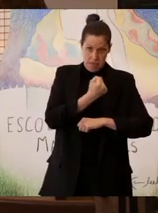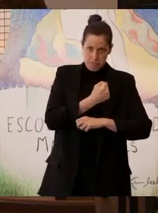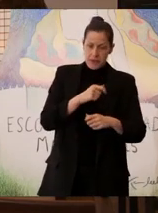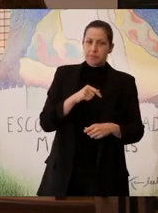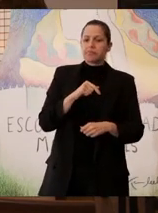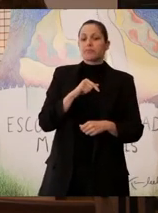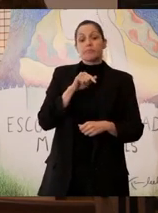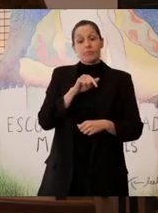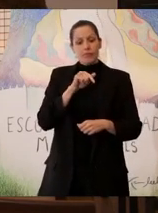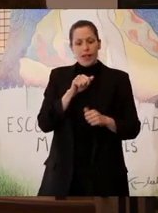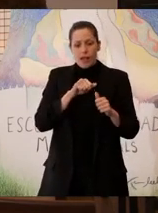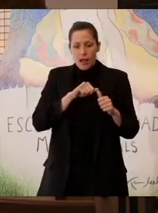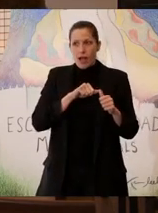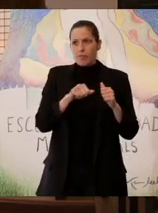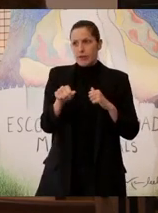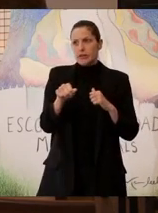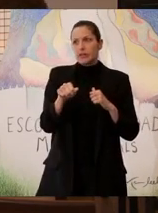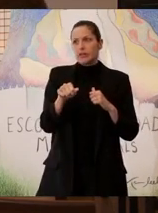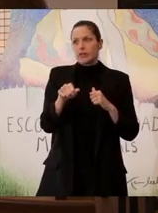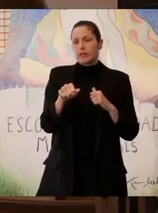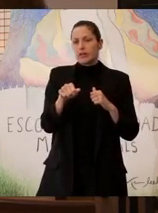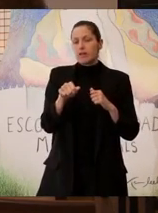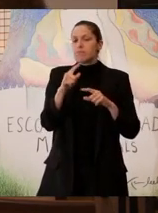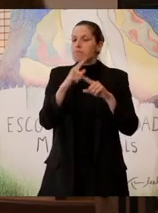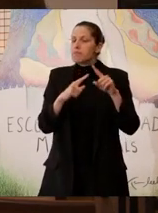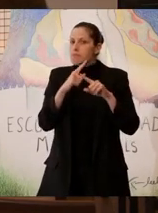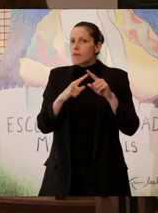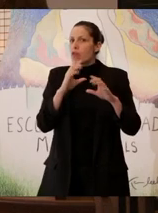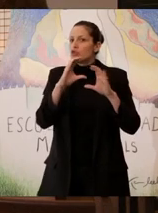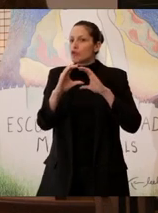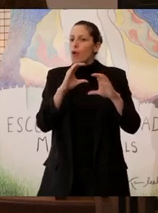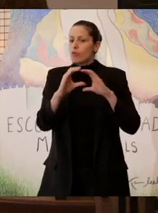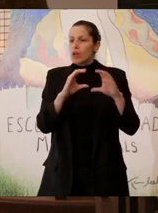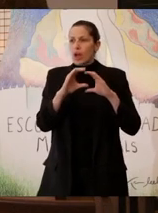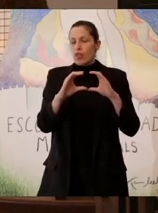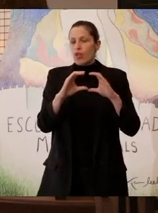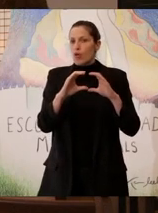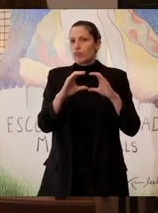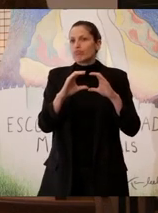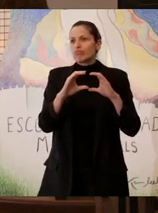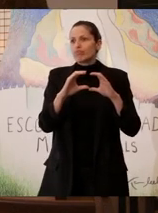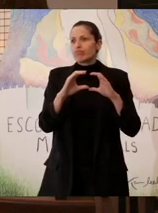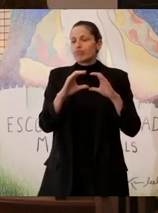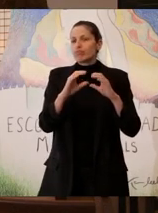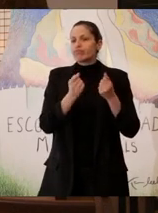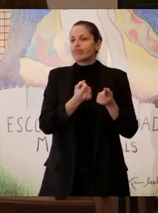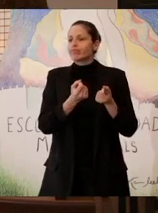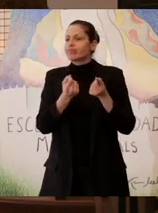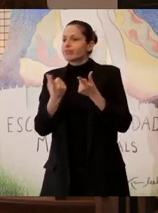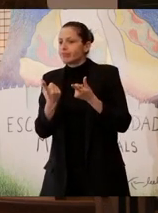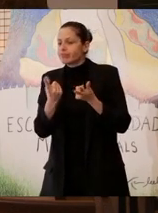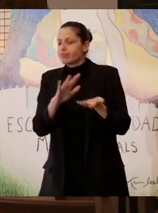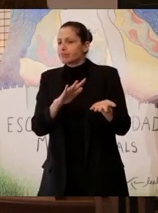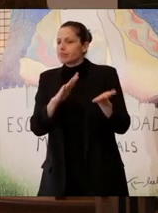revulsivo y yo creo que los medios de comunicación han transmitido una situación diferente a la